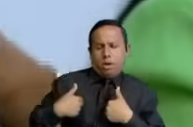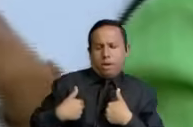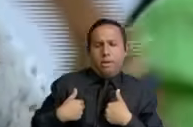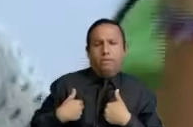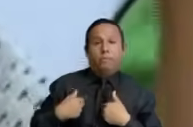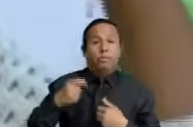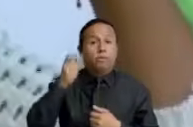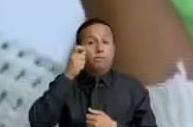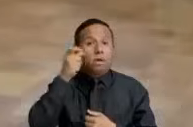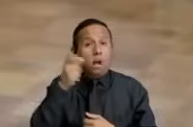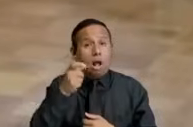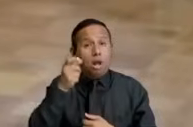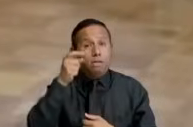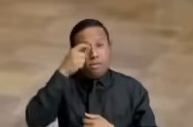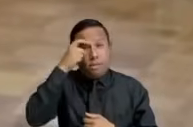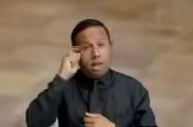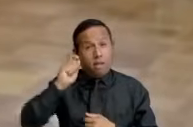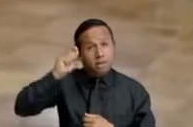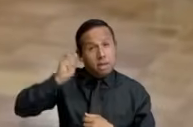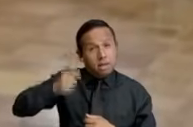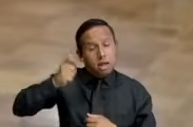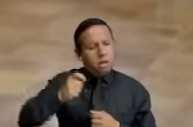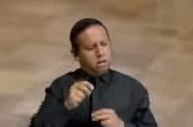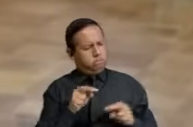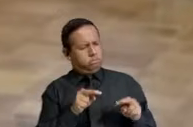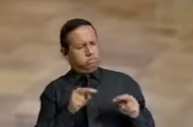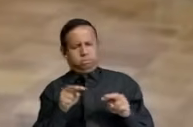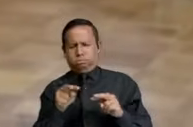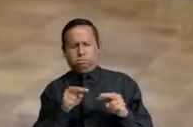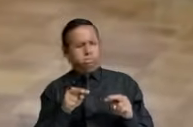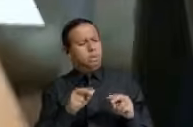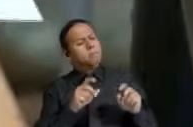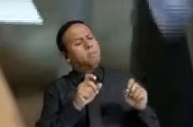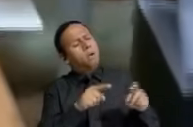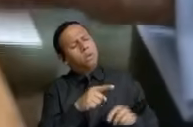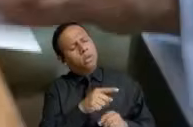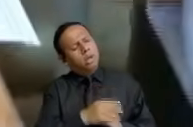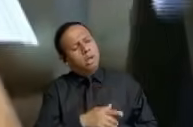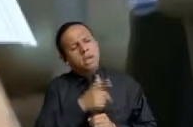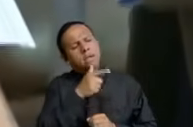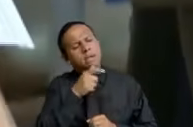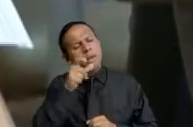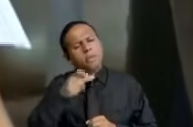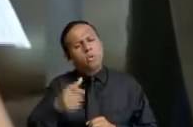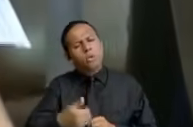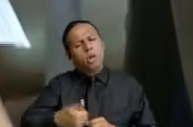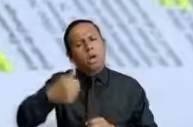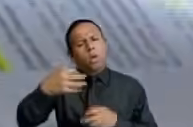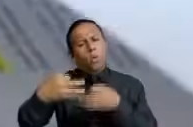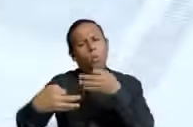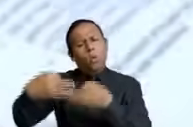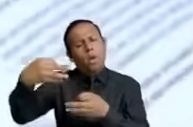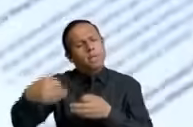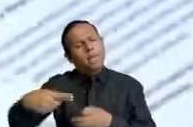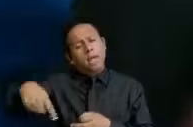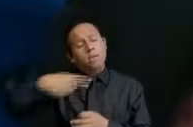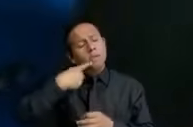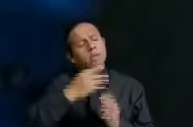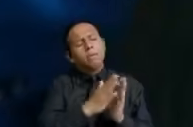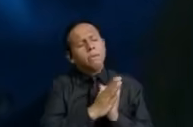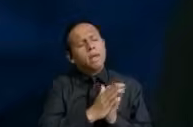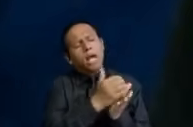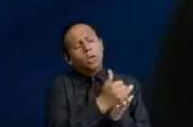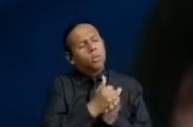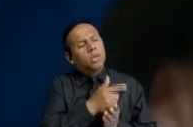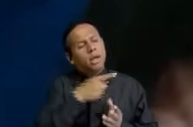fiscal de Ana Salazar quien fue parte de esta diligencia preguntó Hernández Quiénes fueron los jueces que le realizaron pedidos mientras estaba a cargo de la